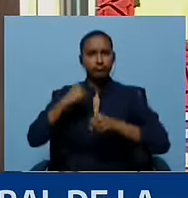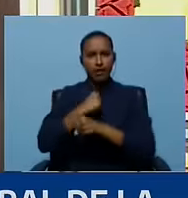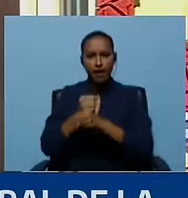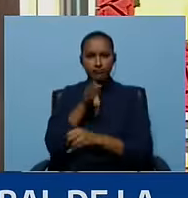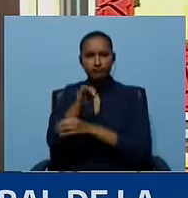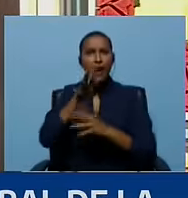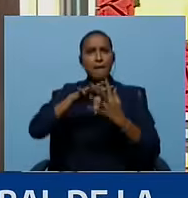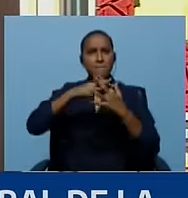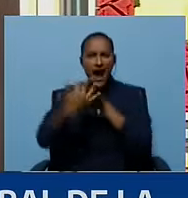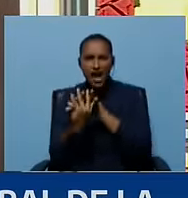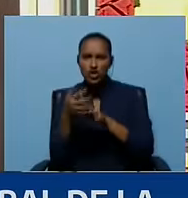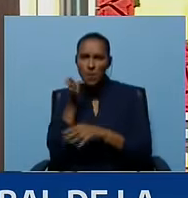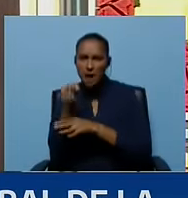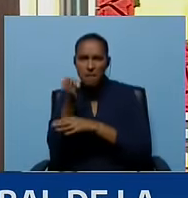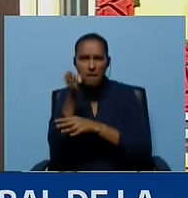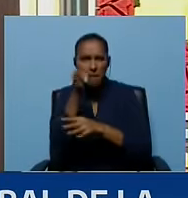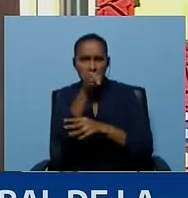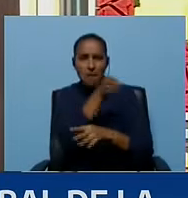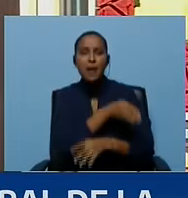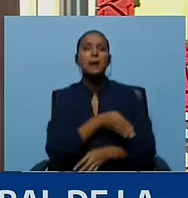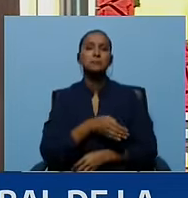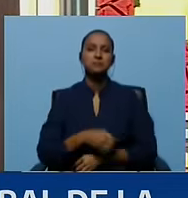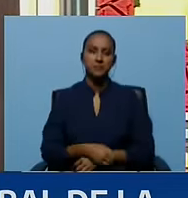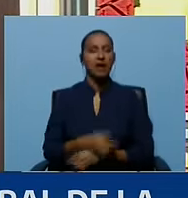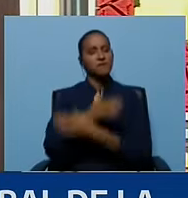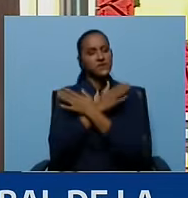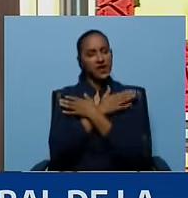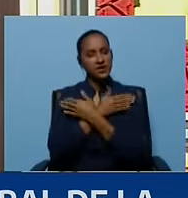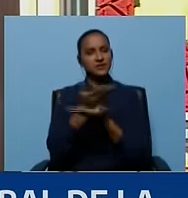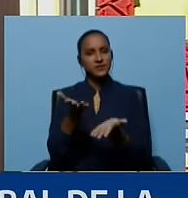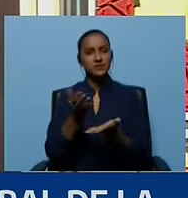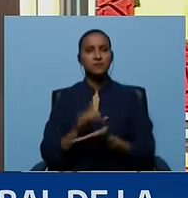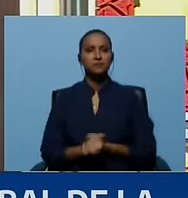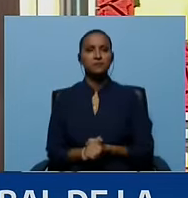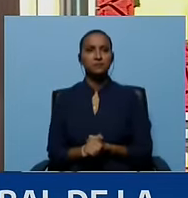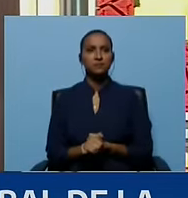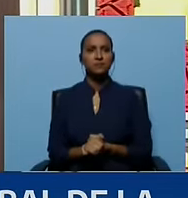Igualmente a nivel social. A nivel social,